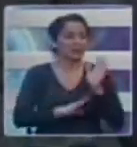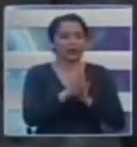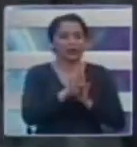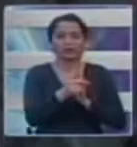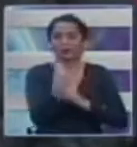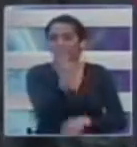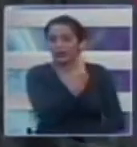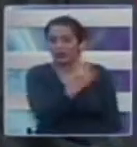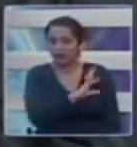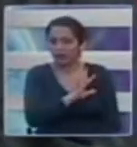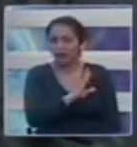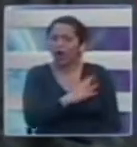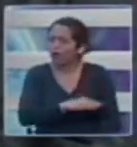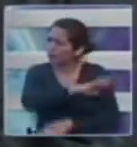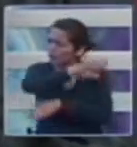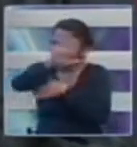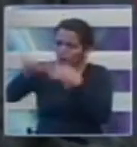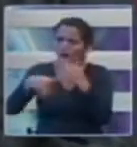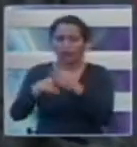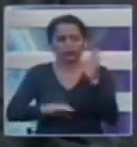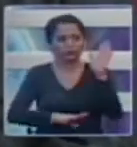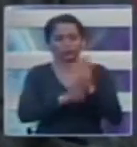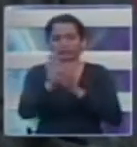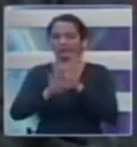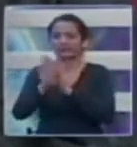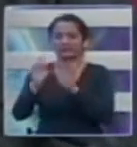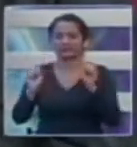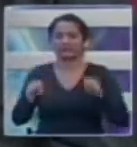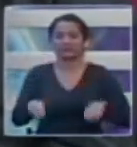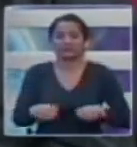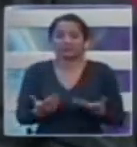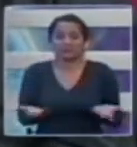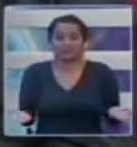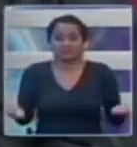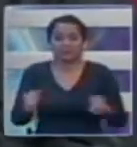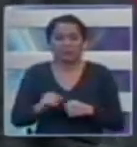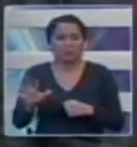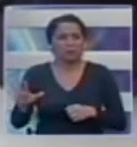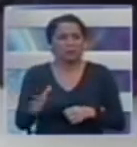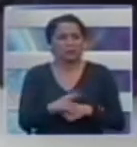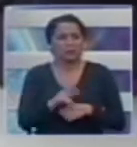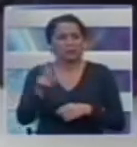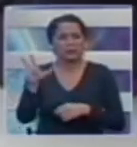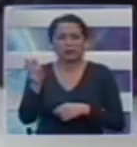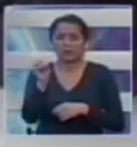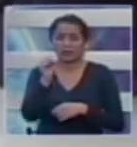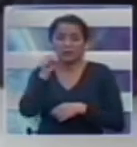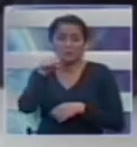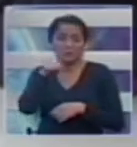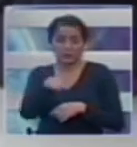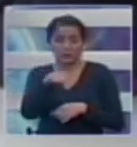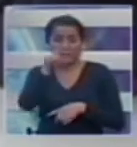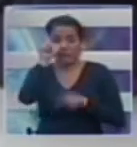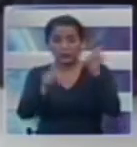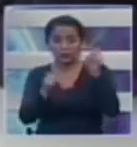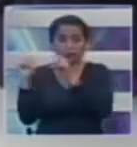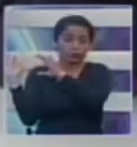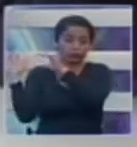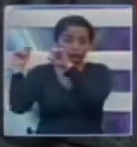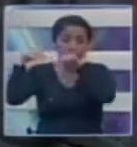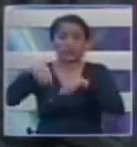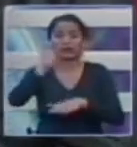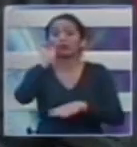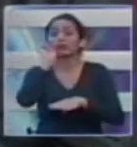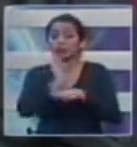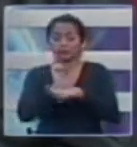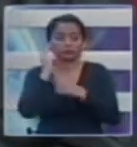todos. Este evento se tiene previsto que estén más de 30,000 turistas en este evento, más de